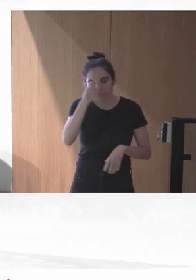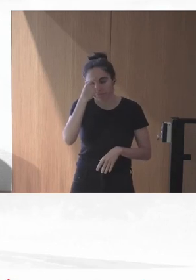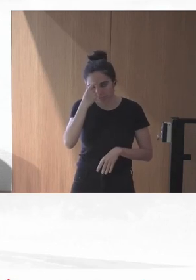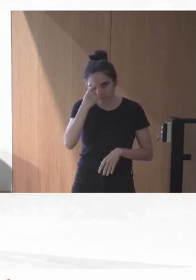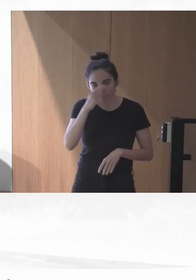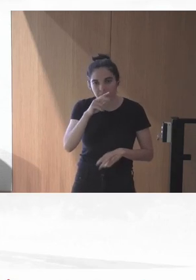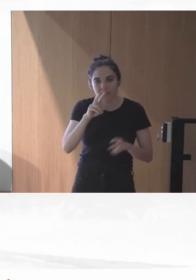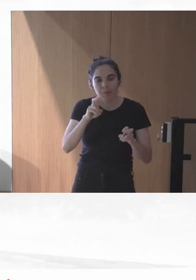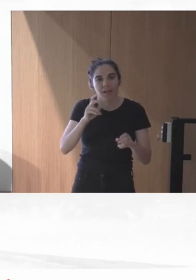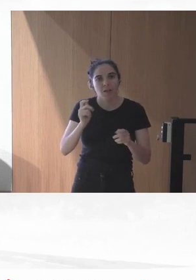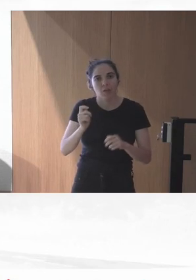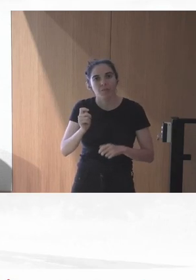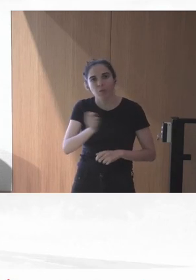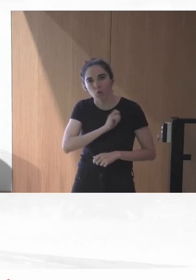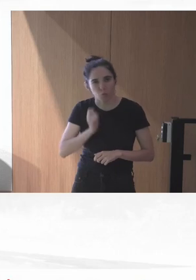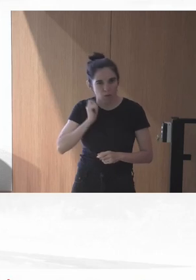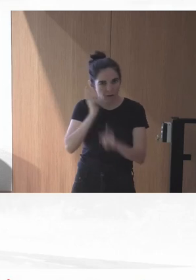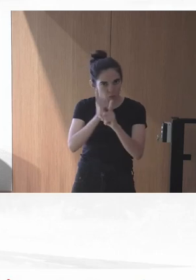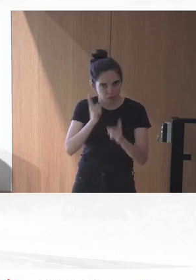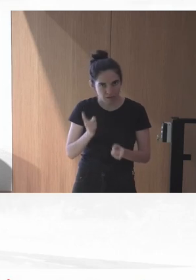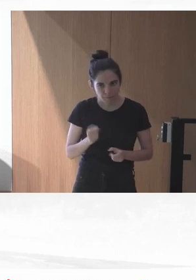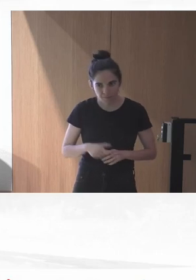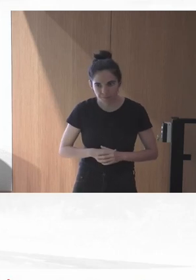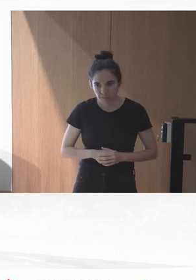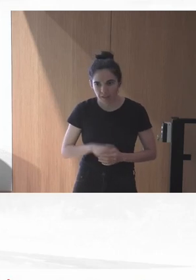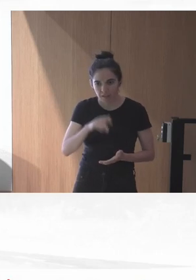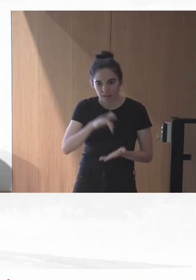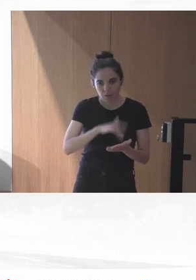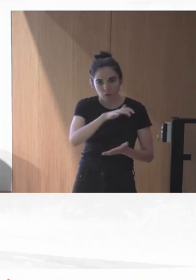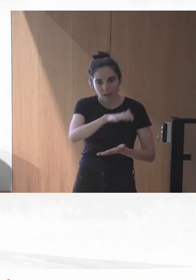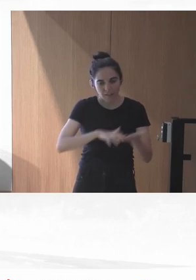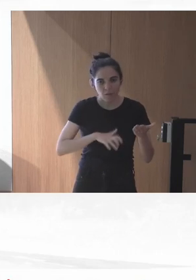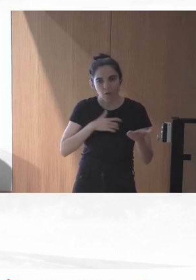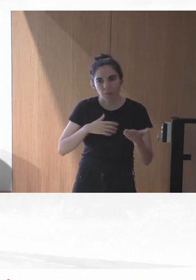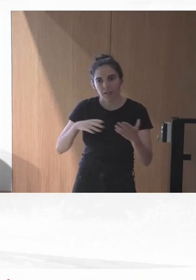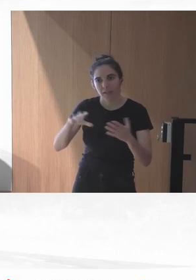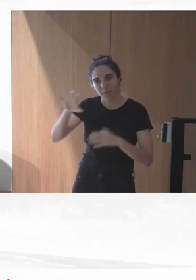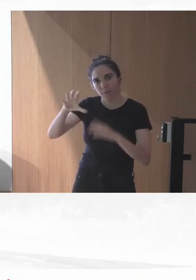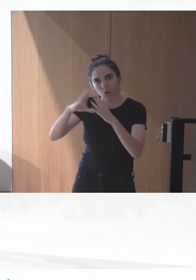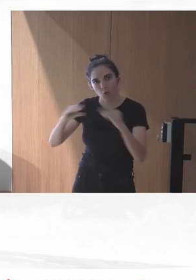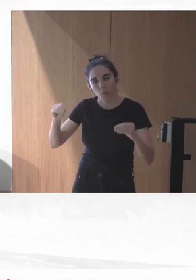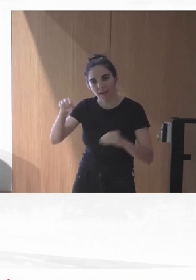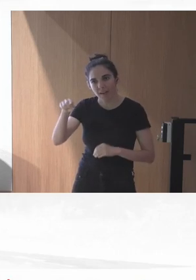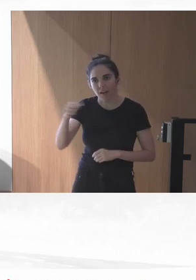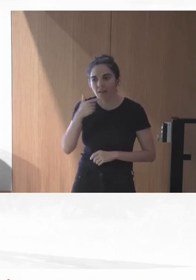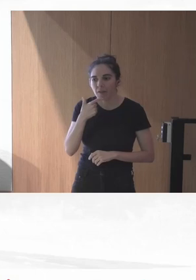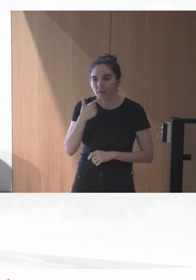contra la Tortura, cuando emitió un informe sobre Rumanía, donde decía que la gente